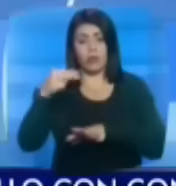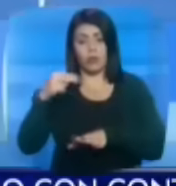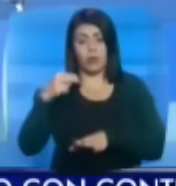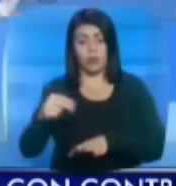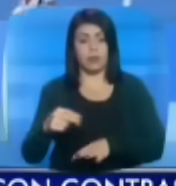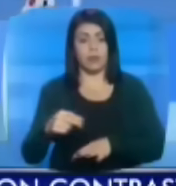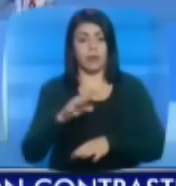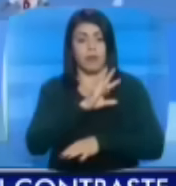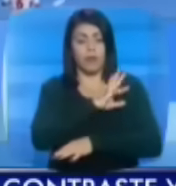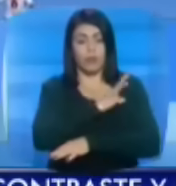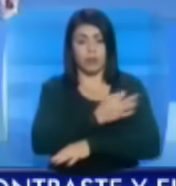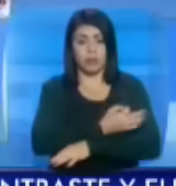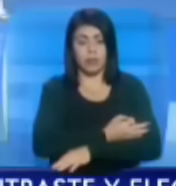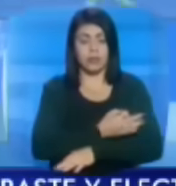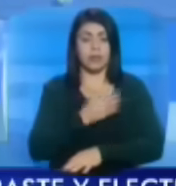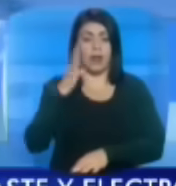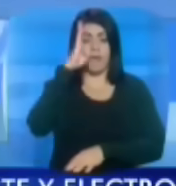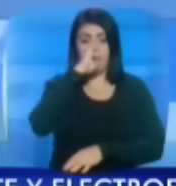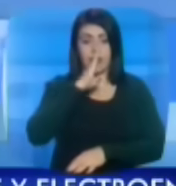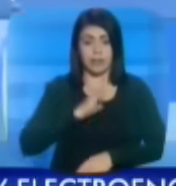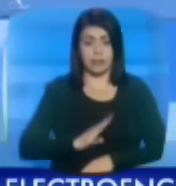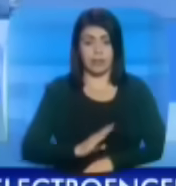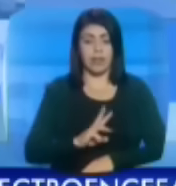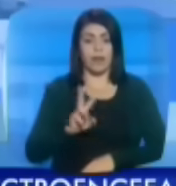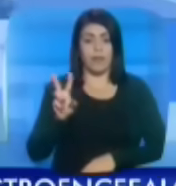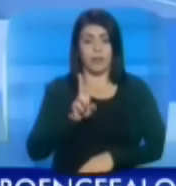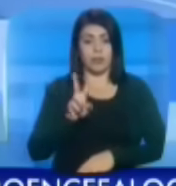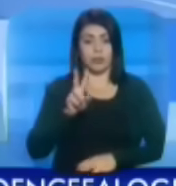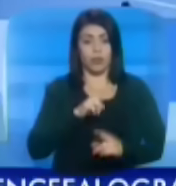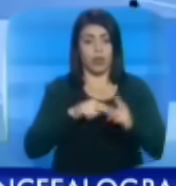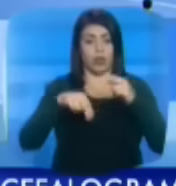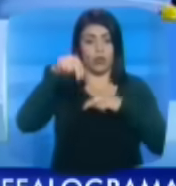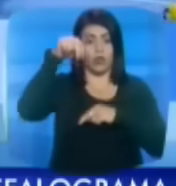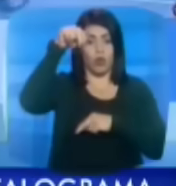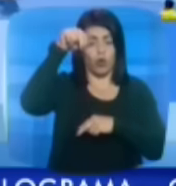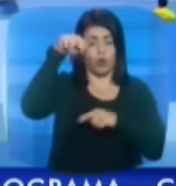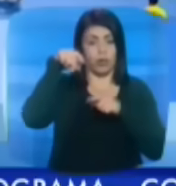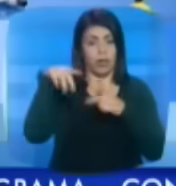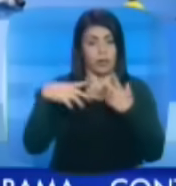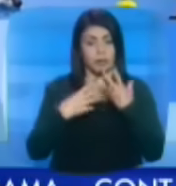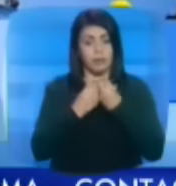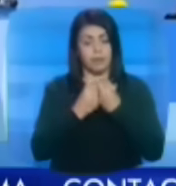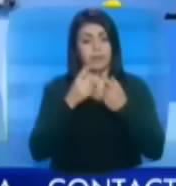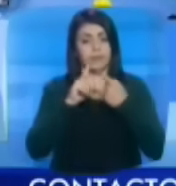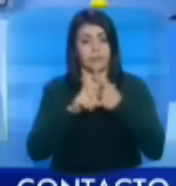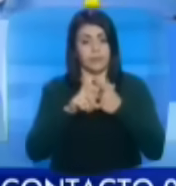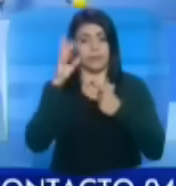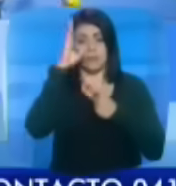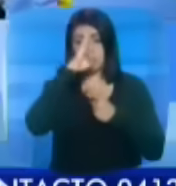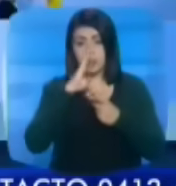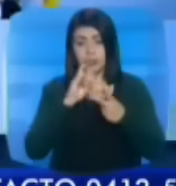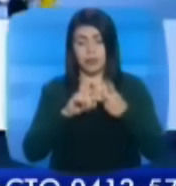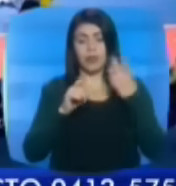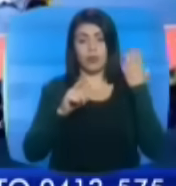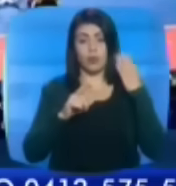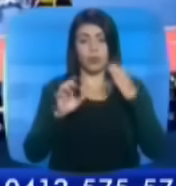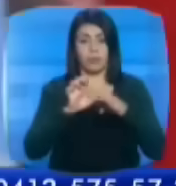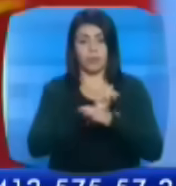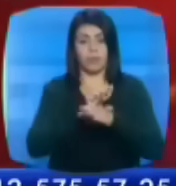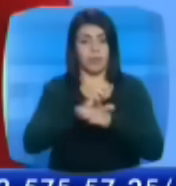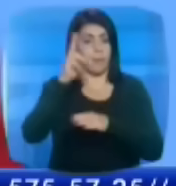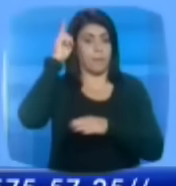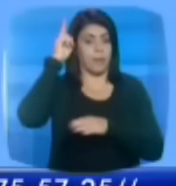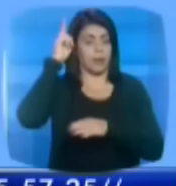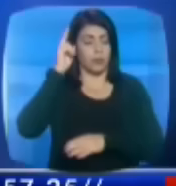en Fortaleza, Brasil. Venezuela se encuentra en el grupo Zona Norte, donde la acompañan los combinados de Brasil, Colombia, Ecuador y Perú.